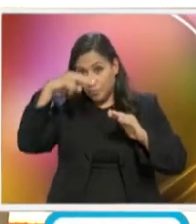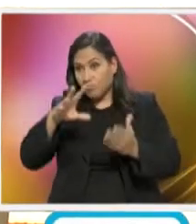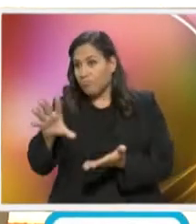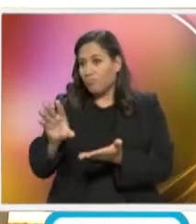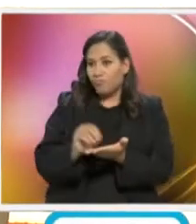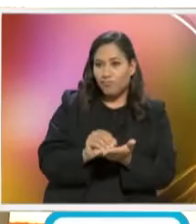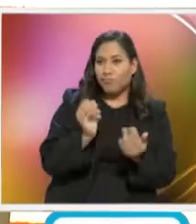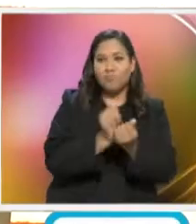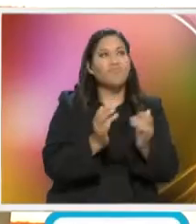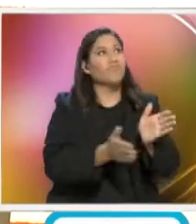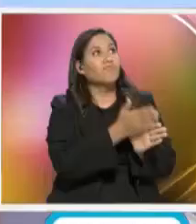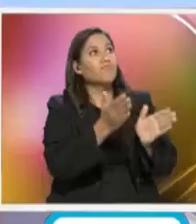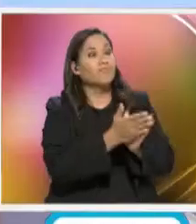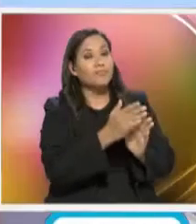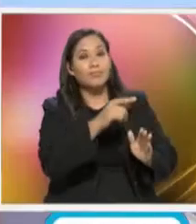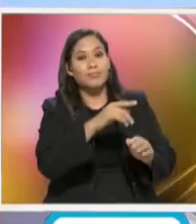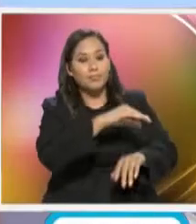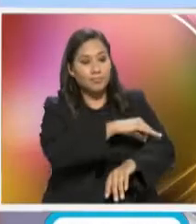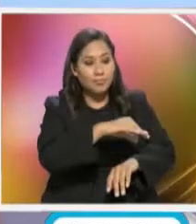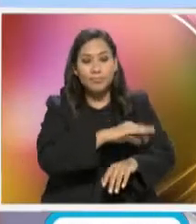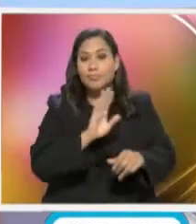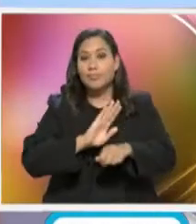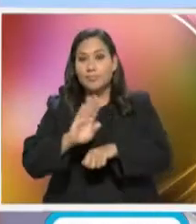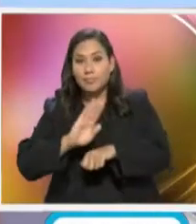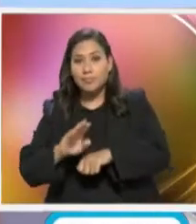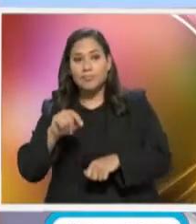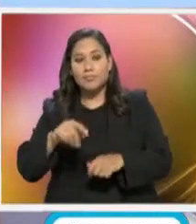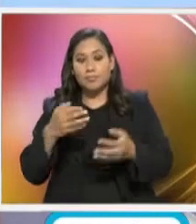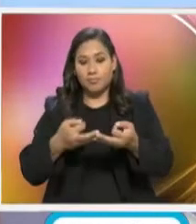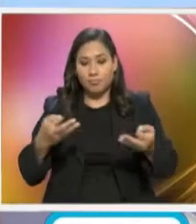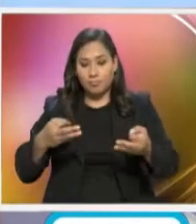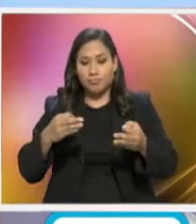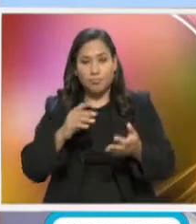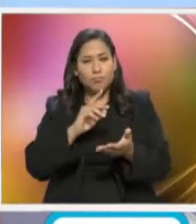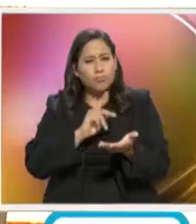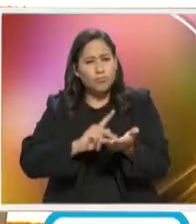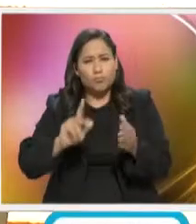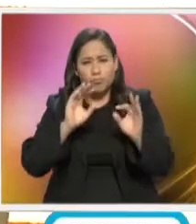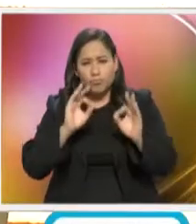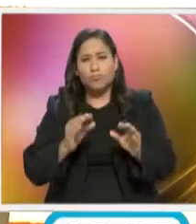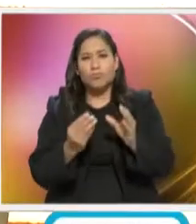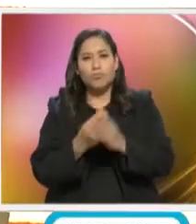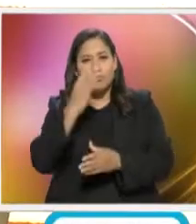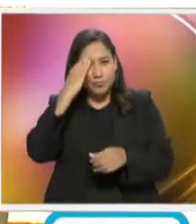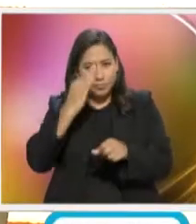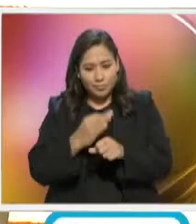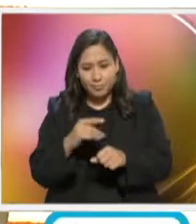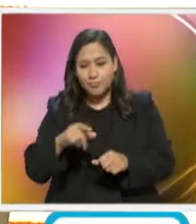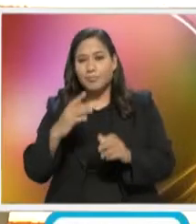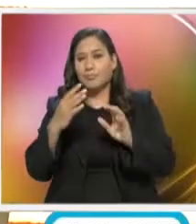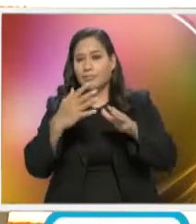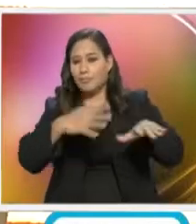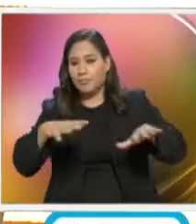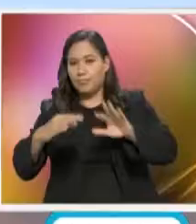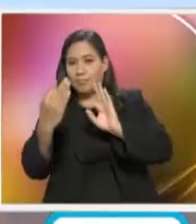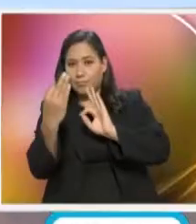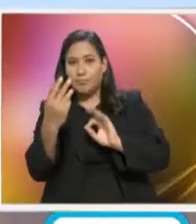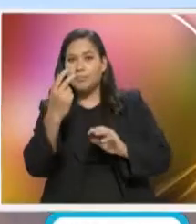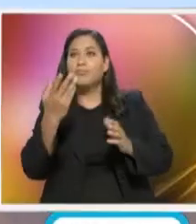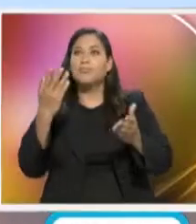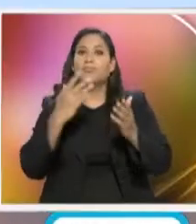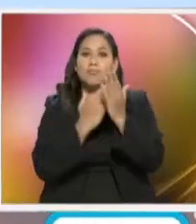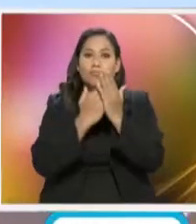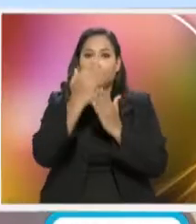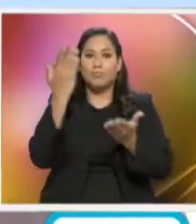nada más. y la arquitectura moderna de Brasil. Se construyó sobre un terreno virgen de dunas frente al mar y sus paisajes verdes fomentan el turismo.